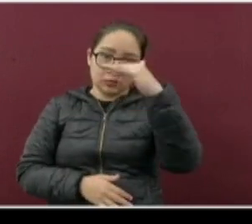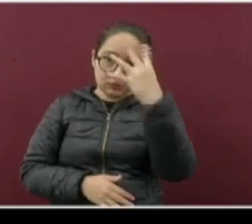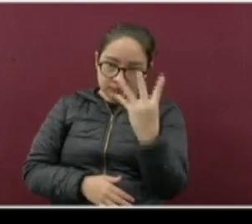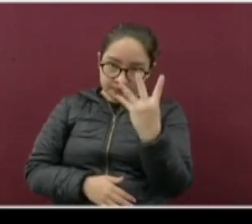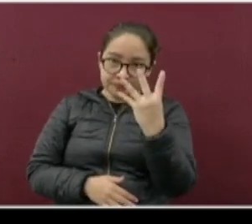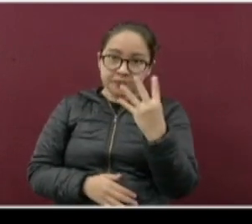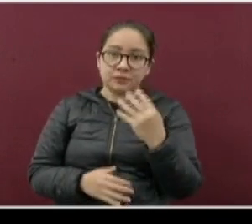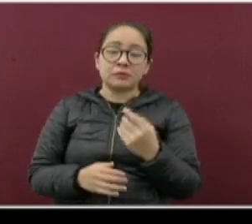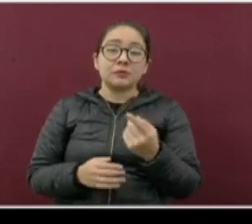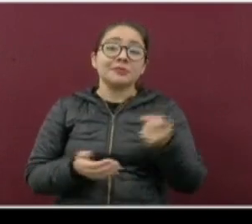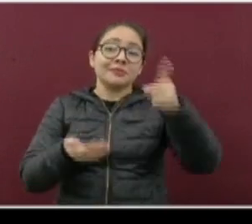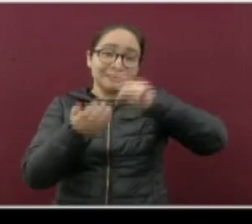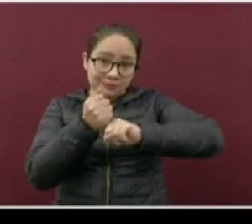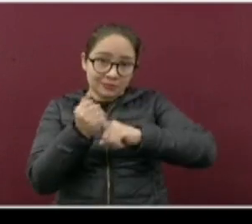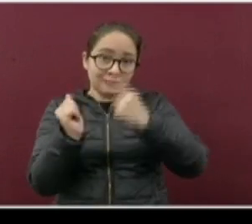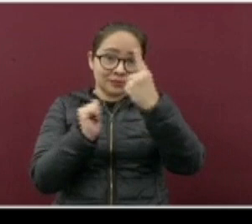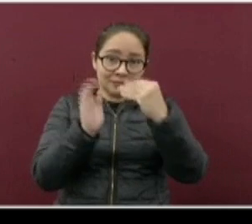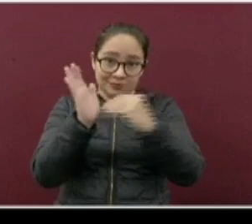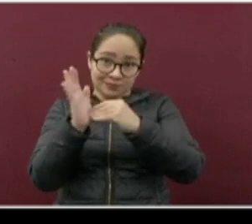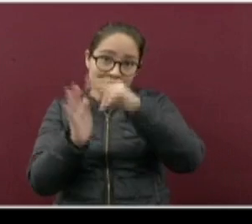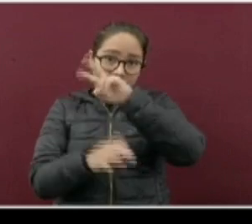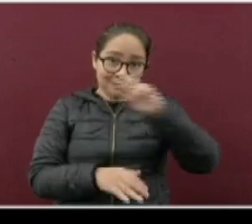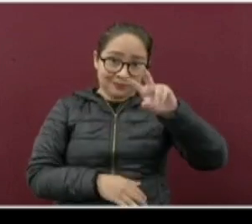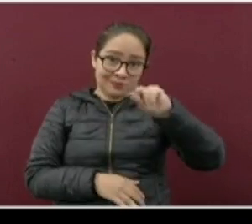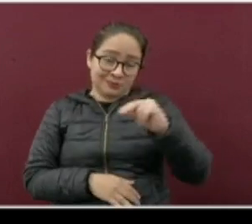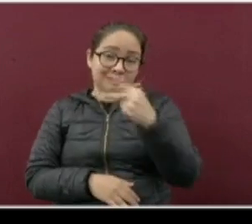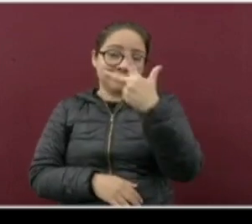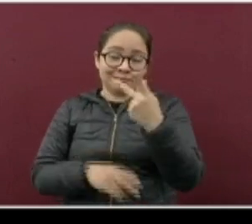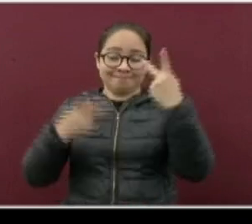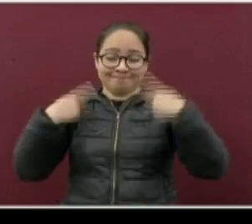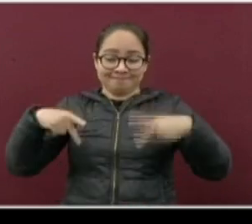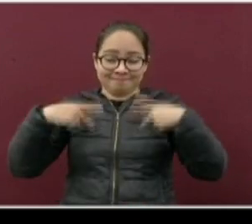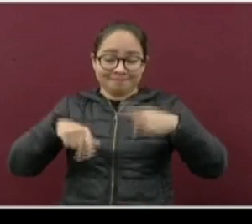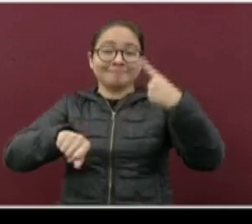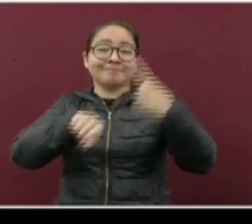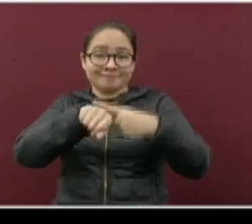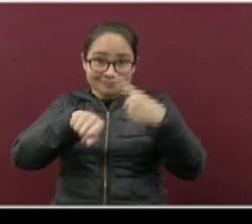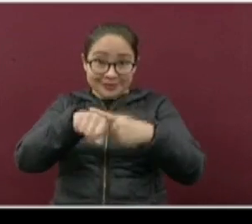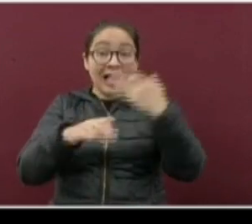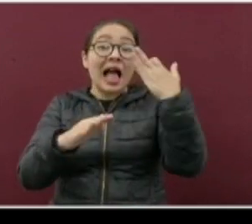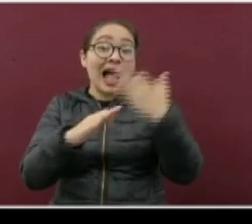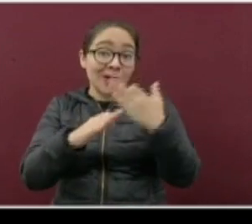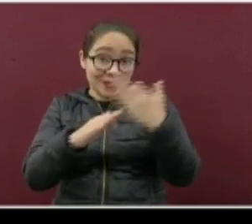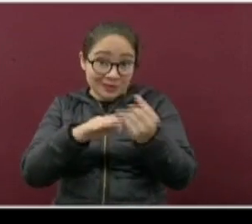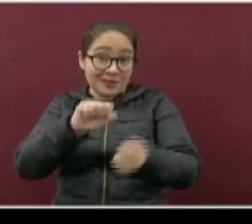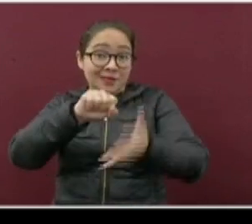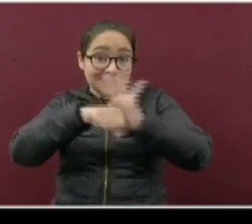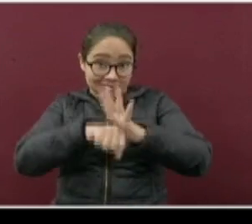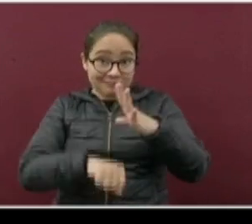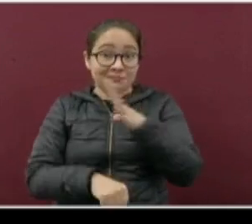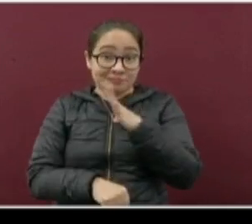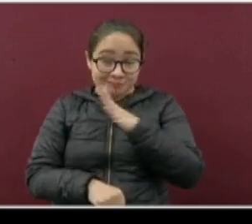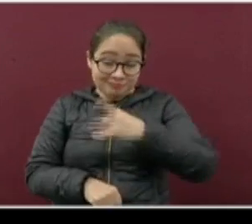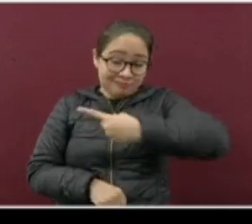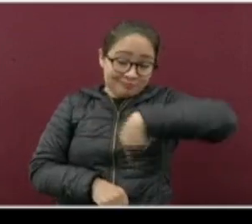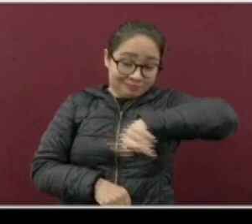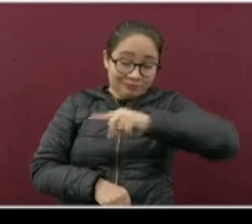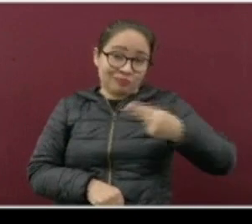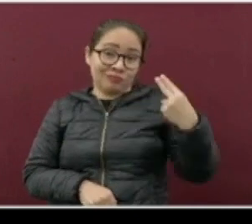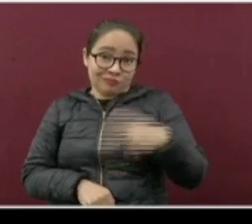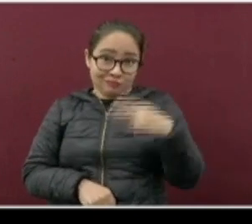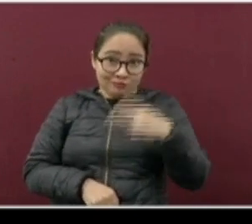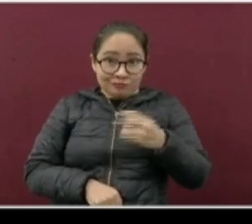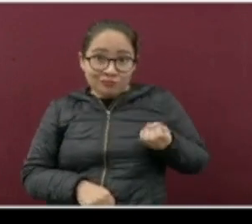47.454, incluyen 1.288 enfermos que tienen su padecimiento activo. Por lo tanto,